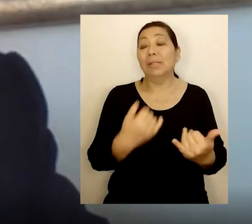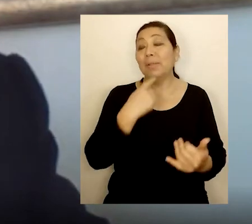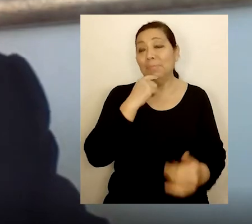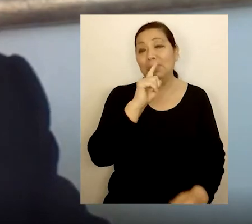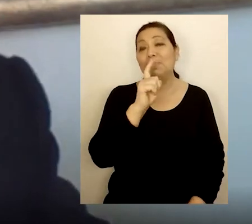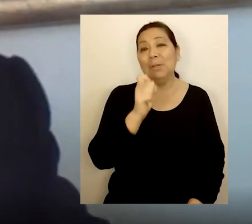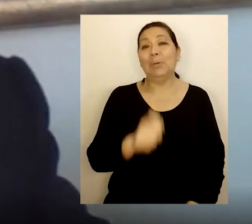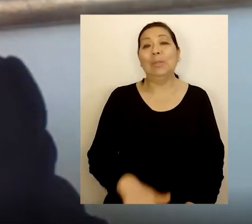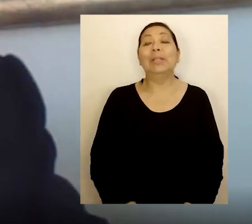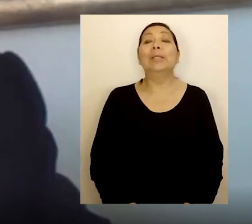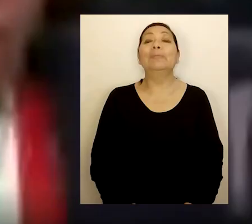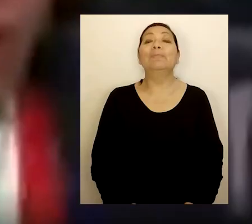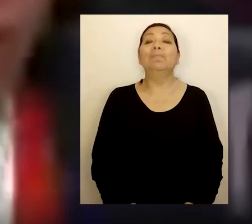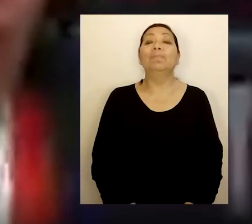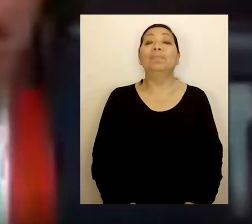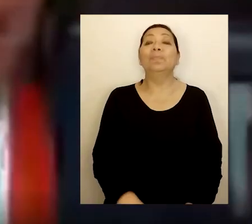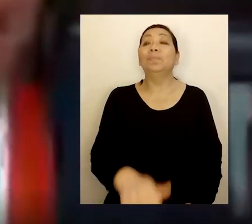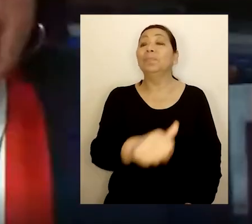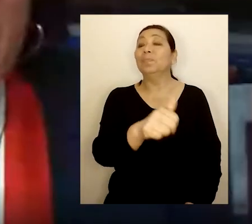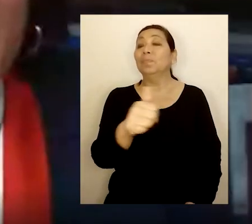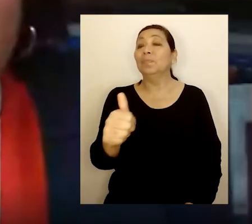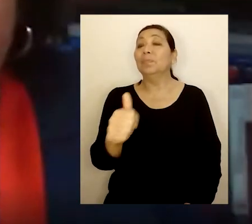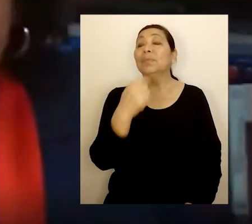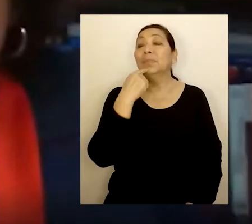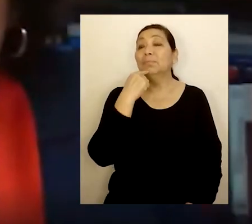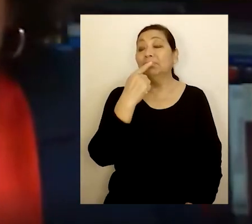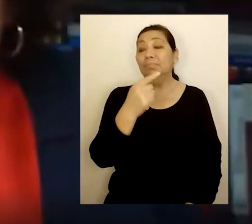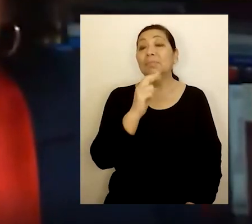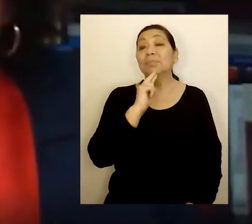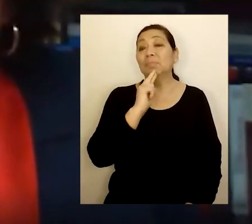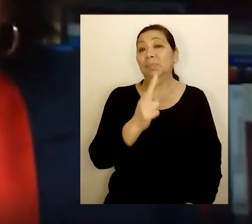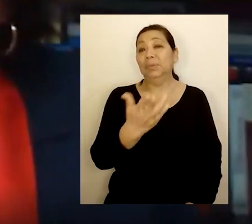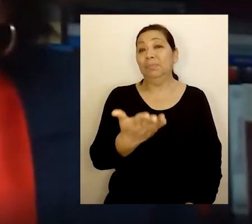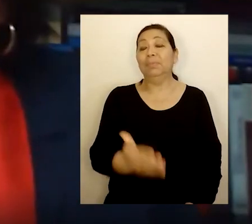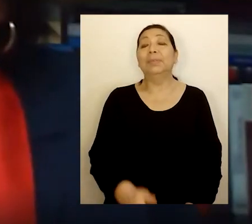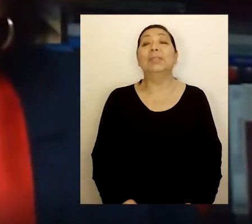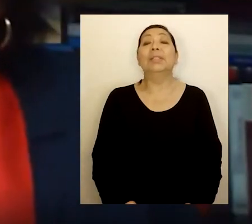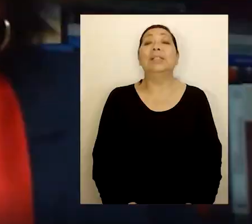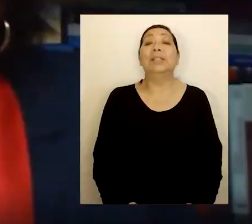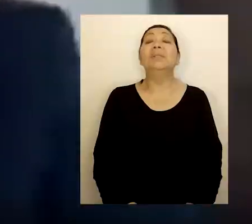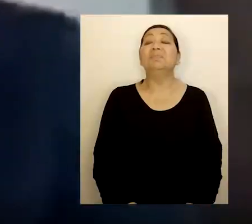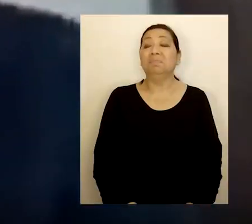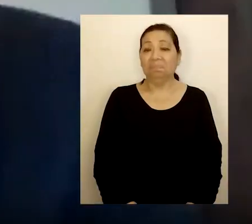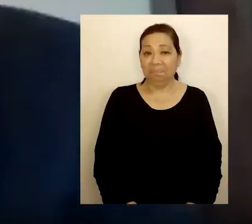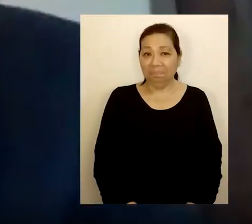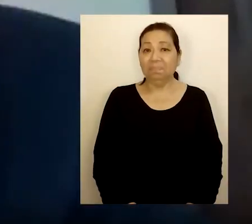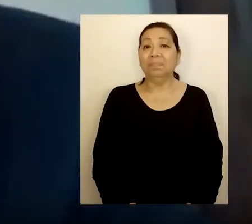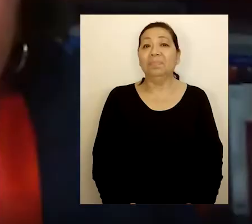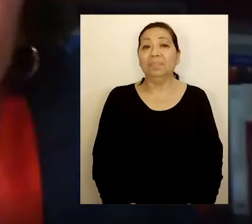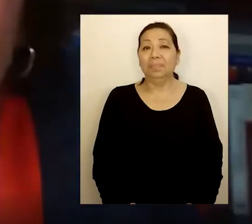mi pregunta. A ver, abogado de la parte demandante, absuélvala. Sí.